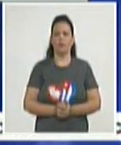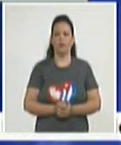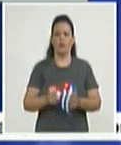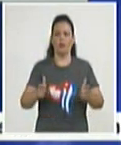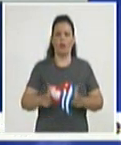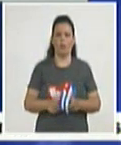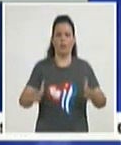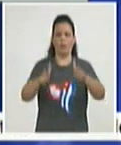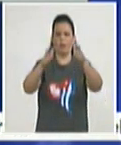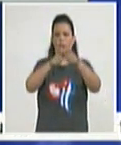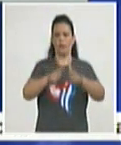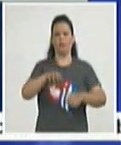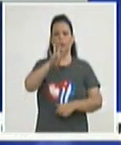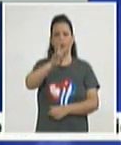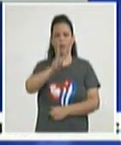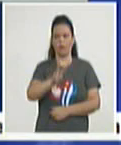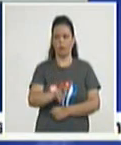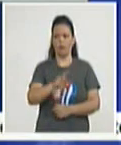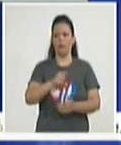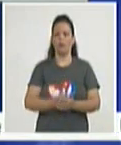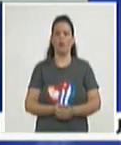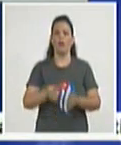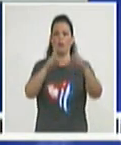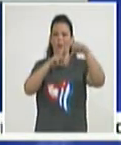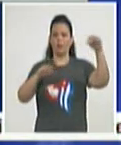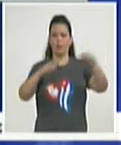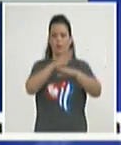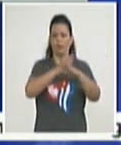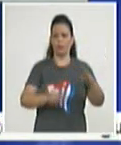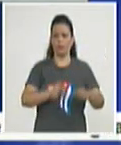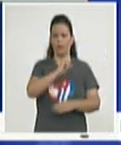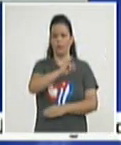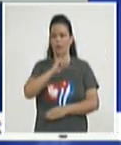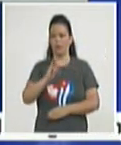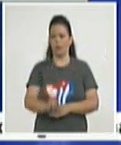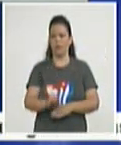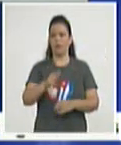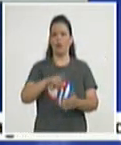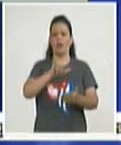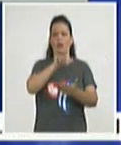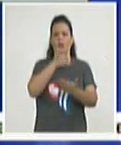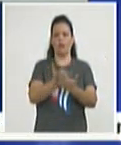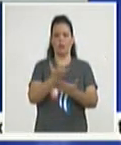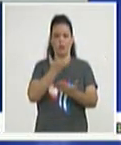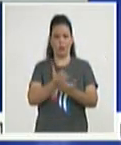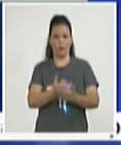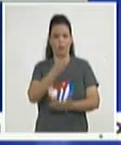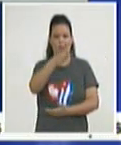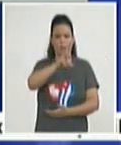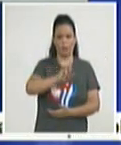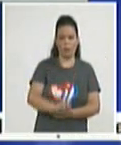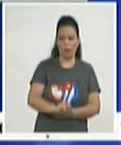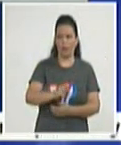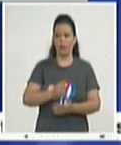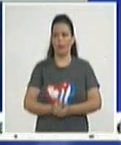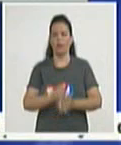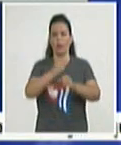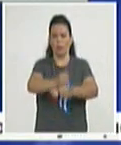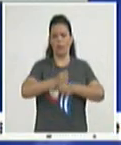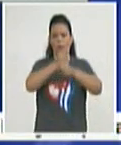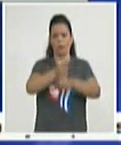Medialuna 36, Yara 22, Cautocristo 20, Pilón 14, Manzanillo